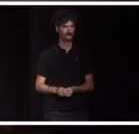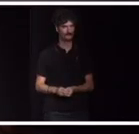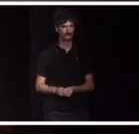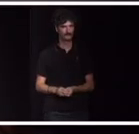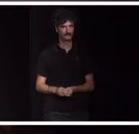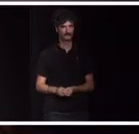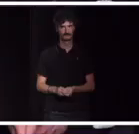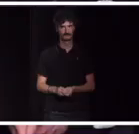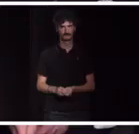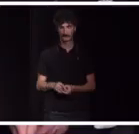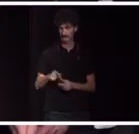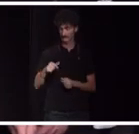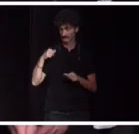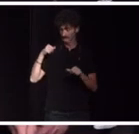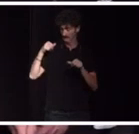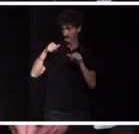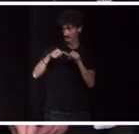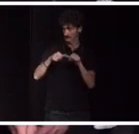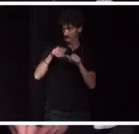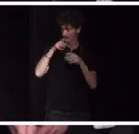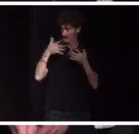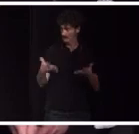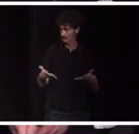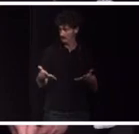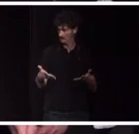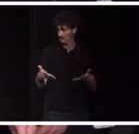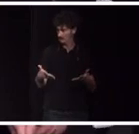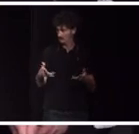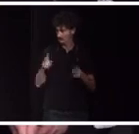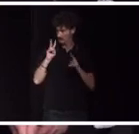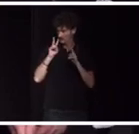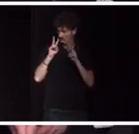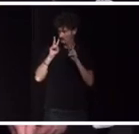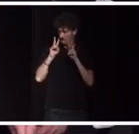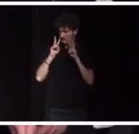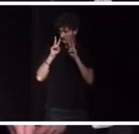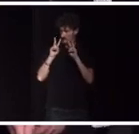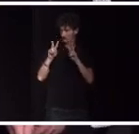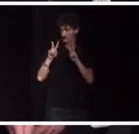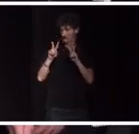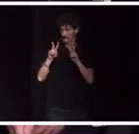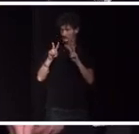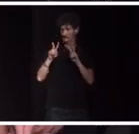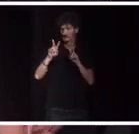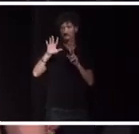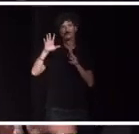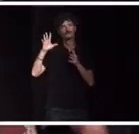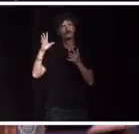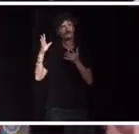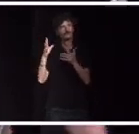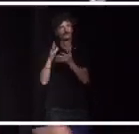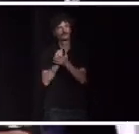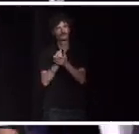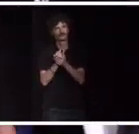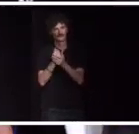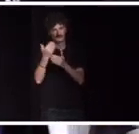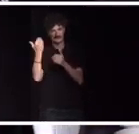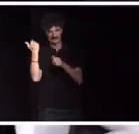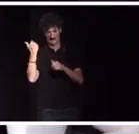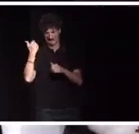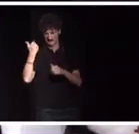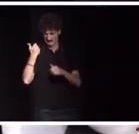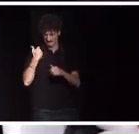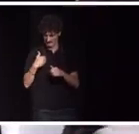En estos días estamos viendo que aquellos que tenían todo atado y